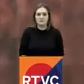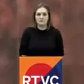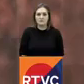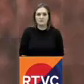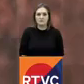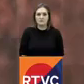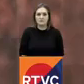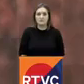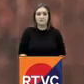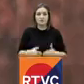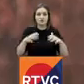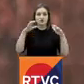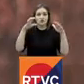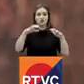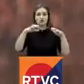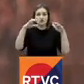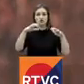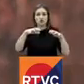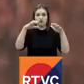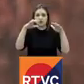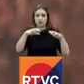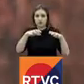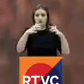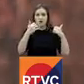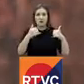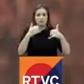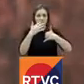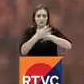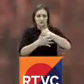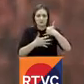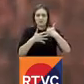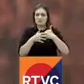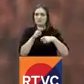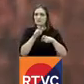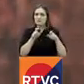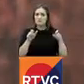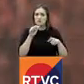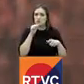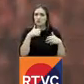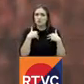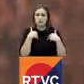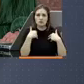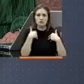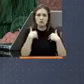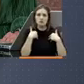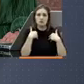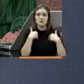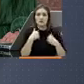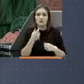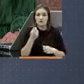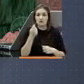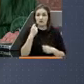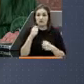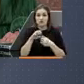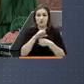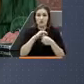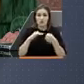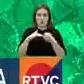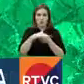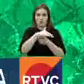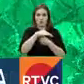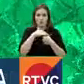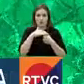La temporada de lluvias continúa dejando víctimas en el país. En las últimas horas en Cundinamarca, 3 personas murieron por deslizamientos de